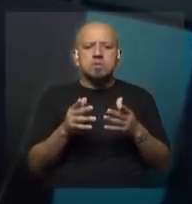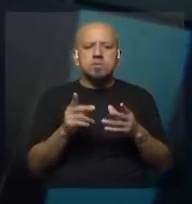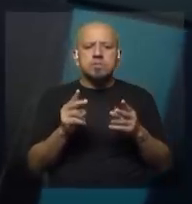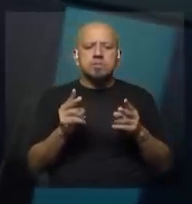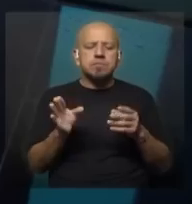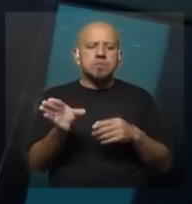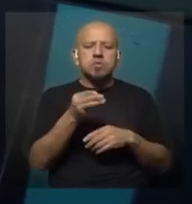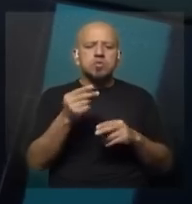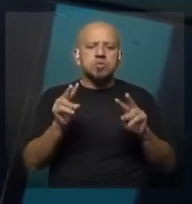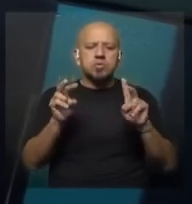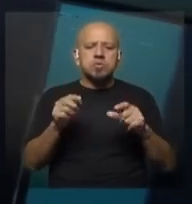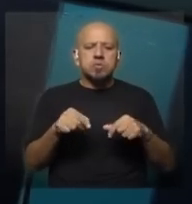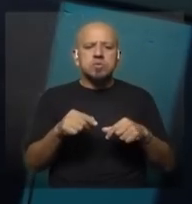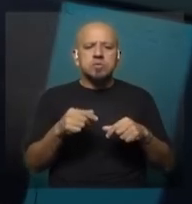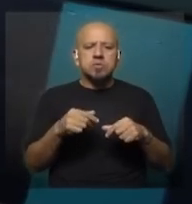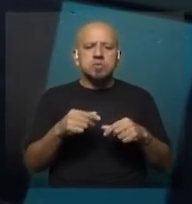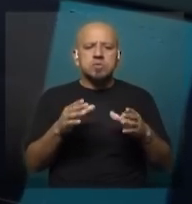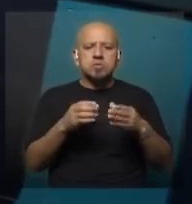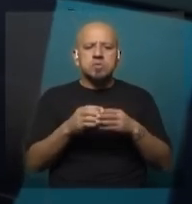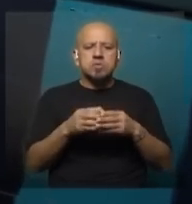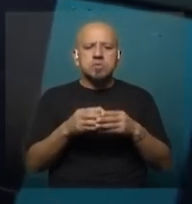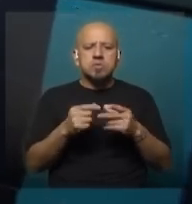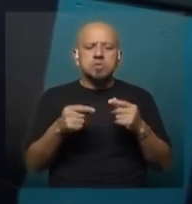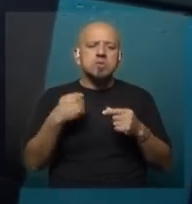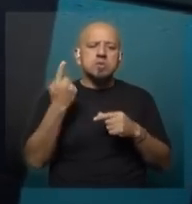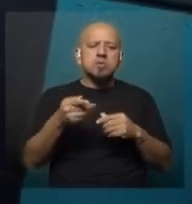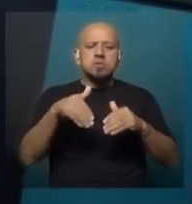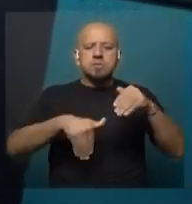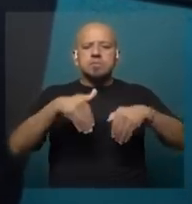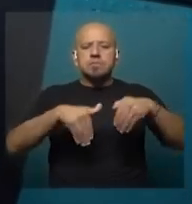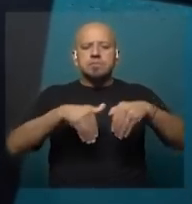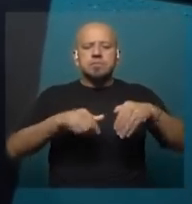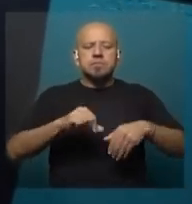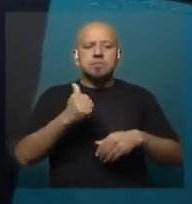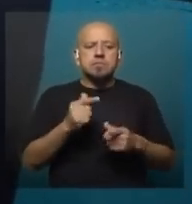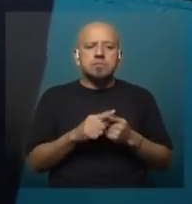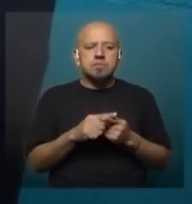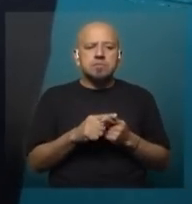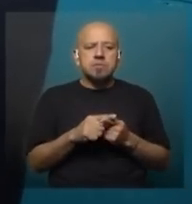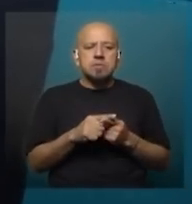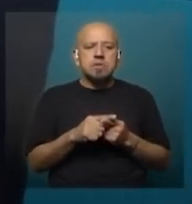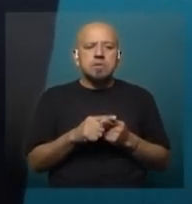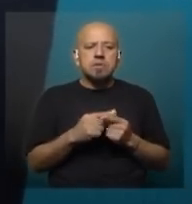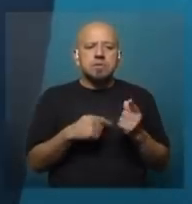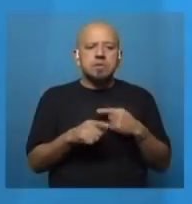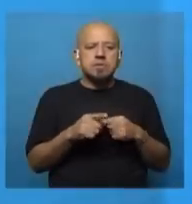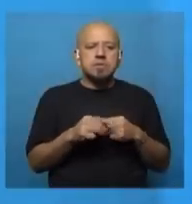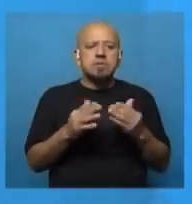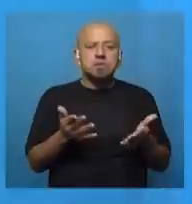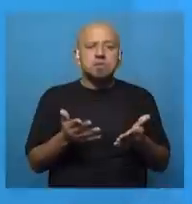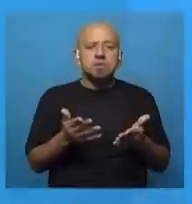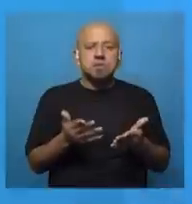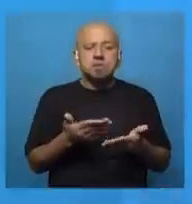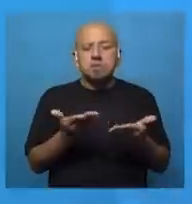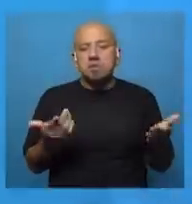pueden llegar a posicionar a la fuerza política pensando en la próxima elección y ganar la próxima elección todos estos temas sin dudas están en la opinión